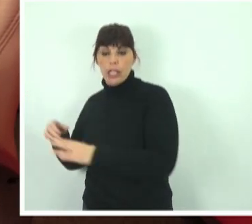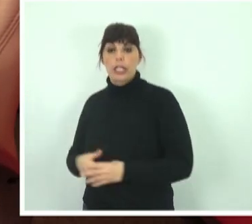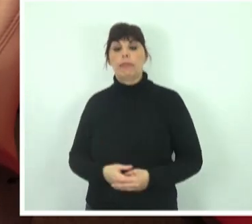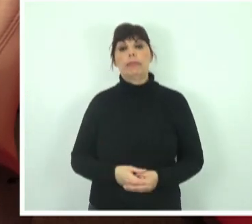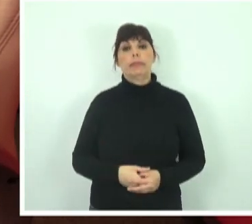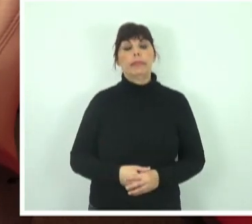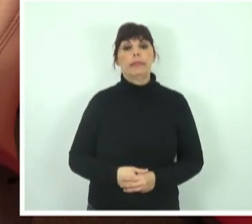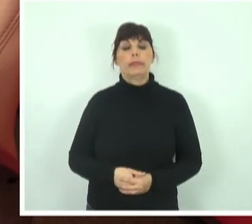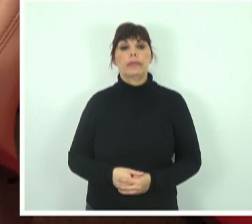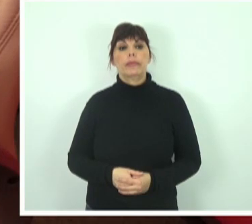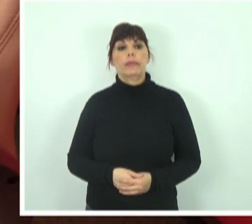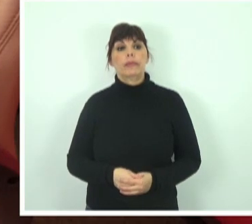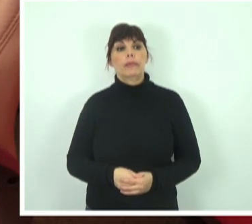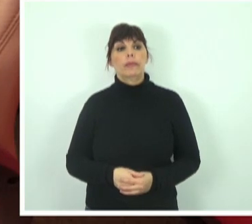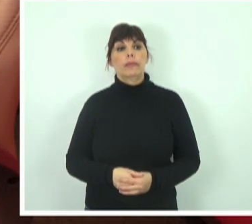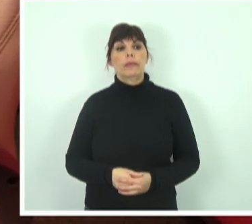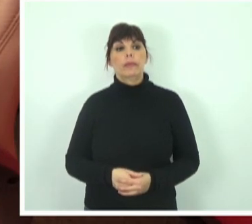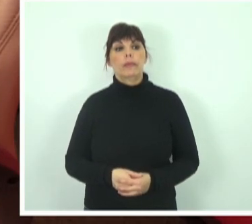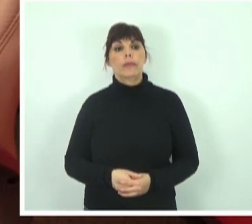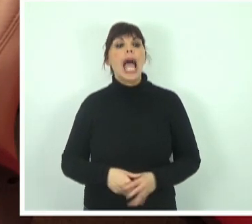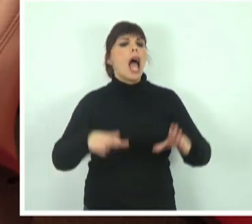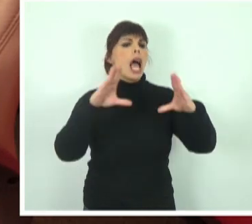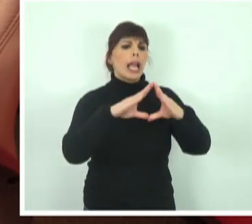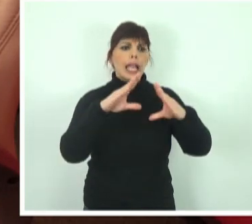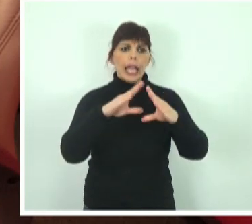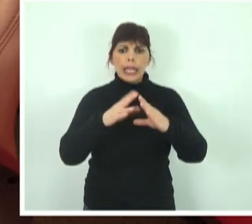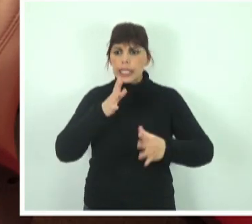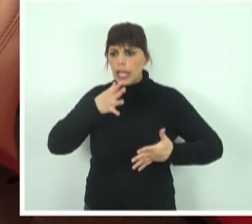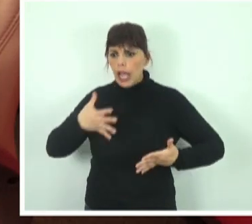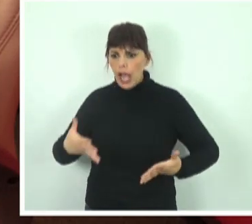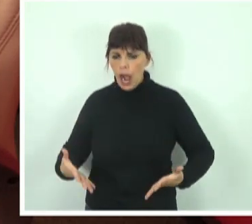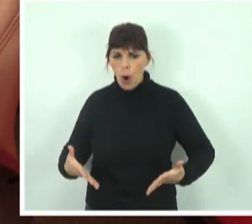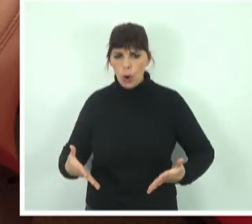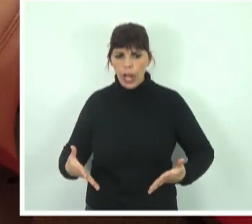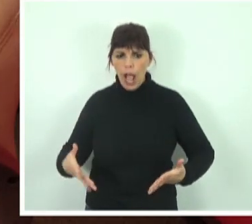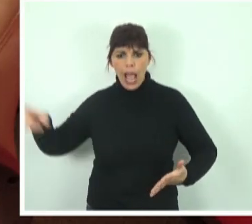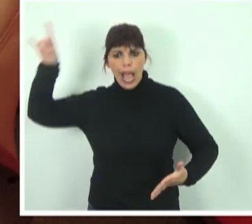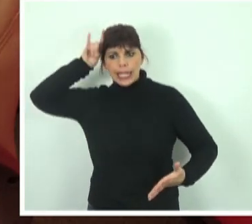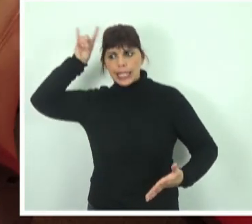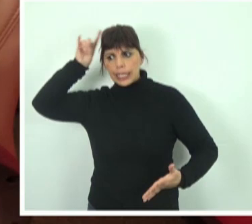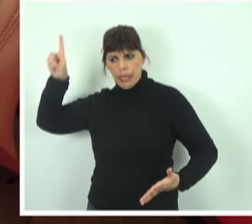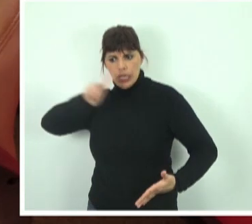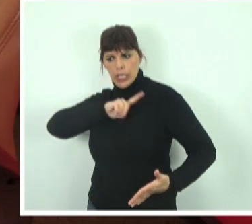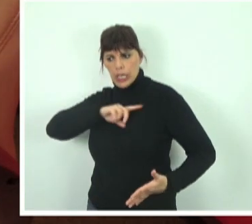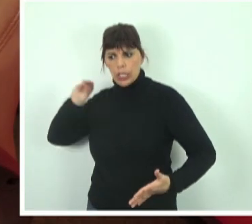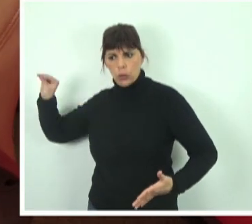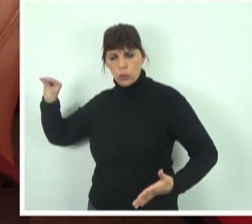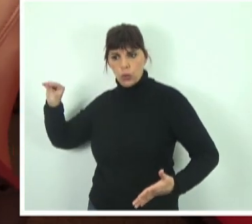puede reprender a Satanás y a sus demonios. Ningún partido